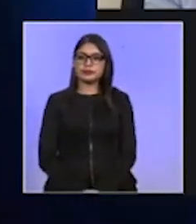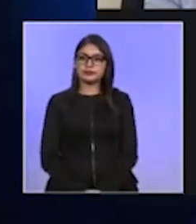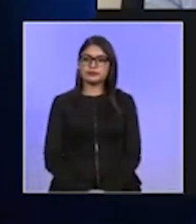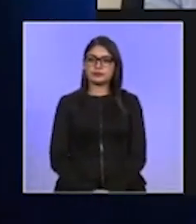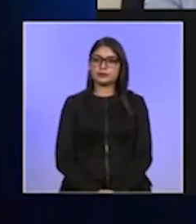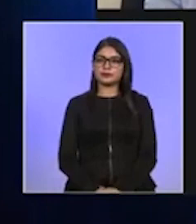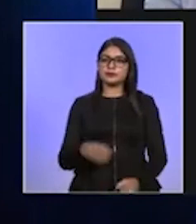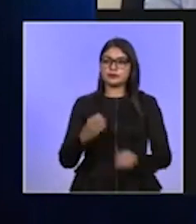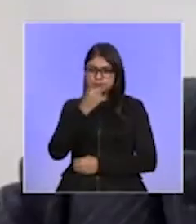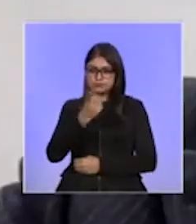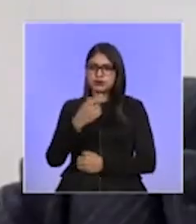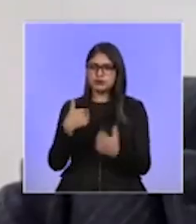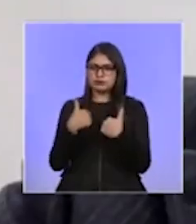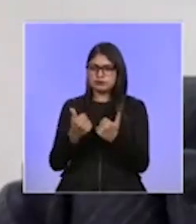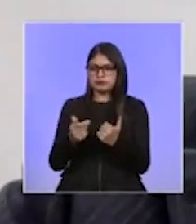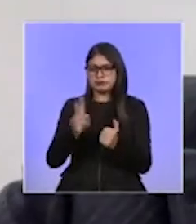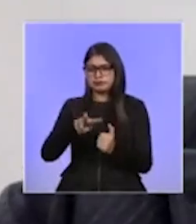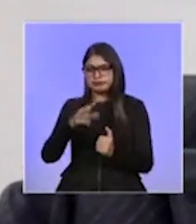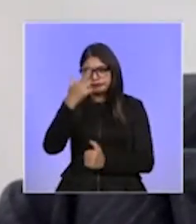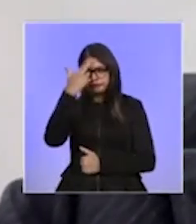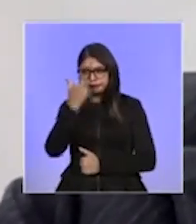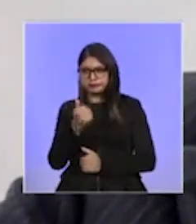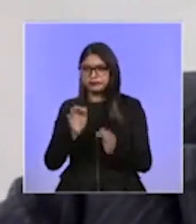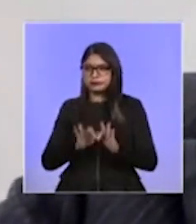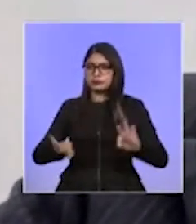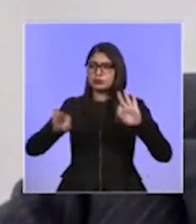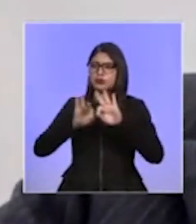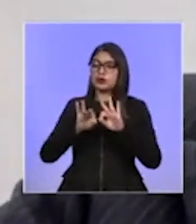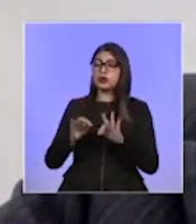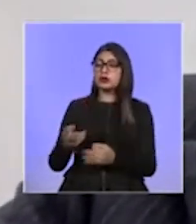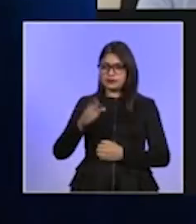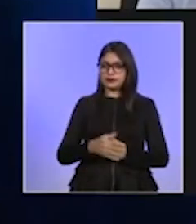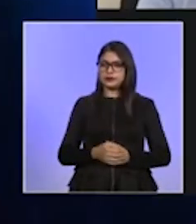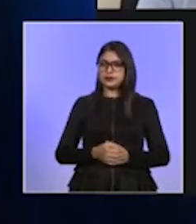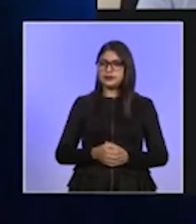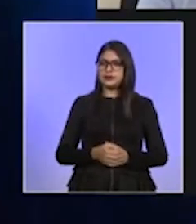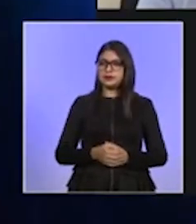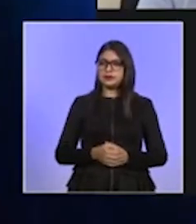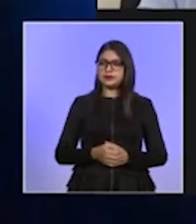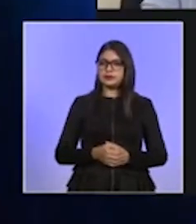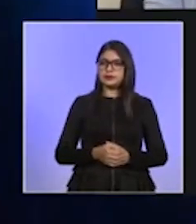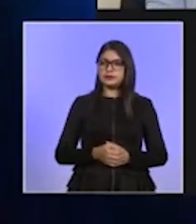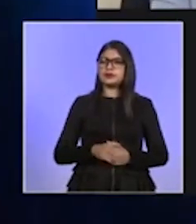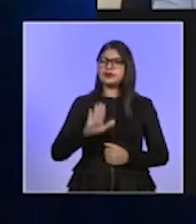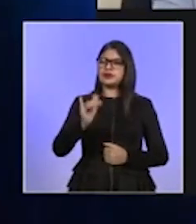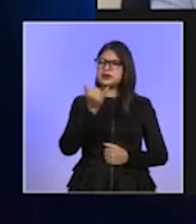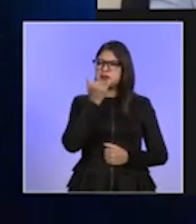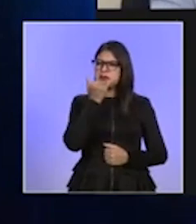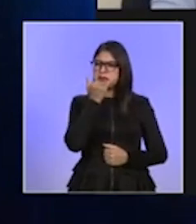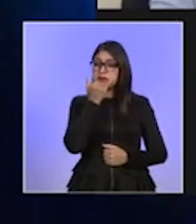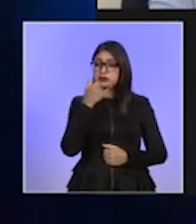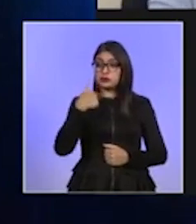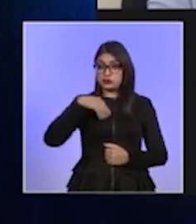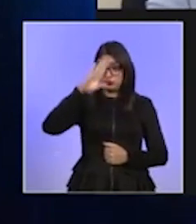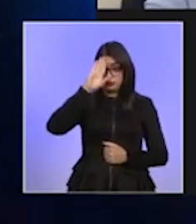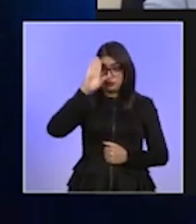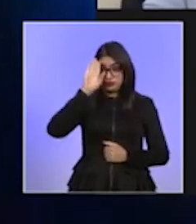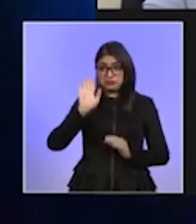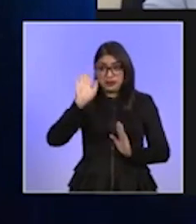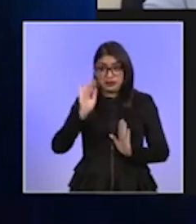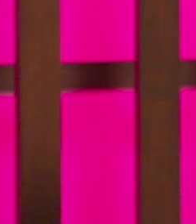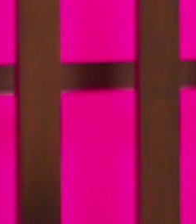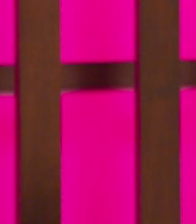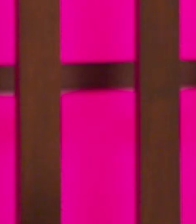a los gobiernos de guerrero y michoacán vargas valdez convocó a la sala superior a una reunión de trabajo privada a las seis de la